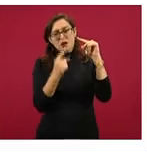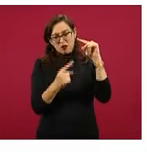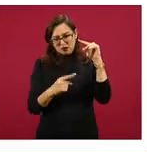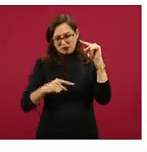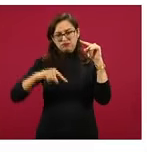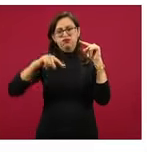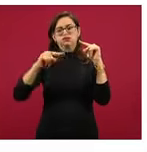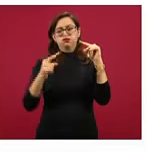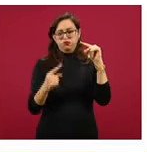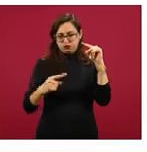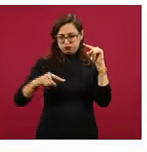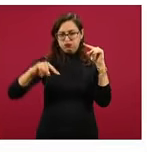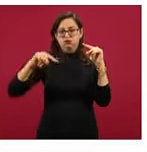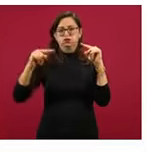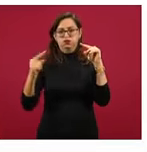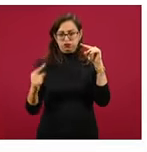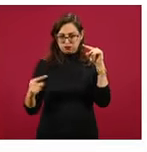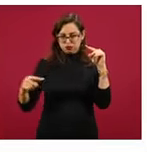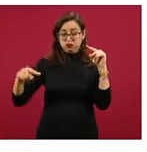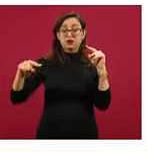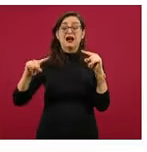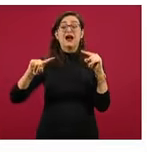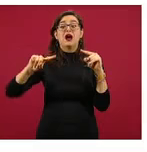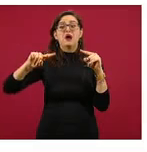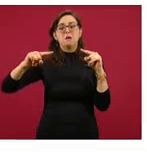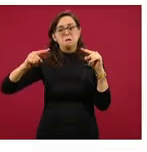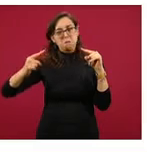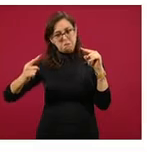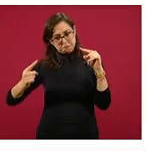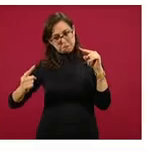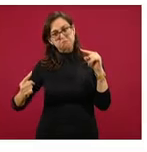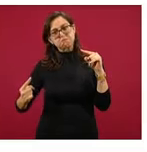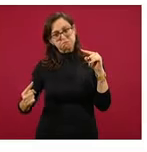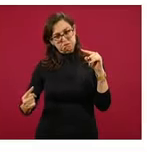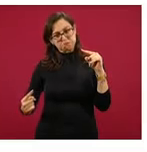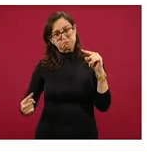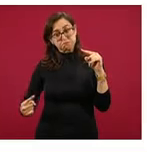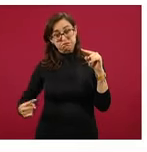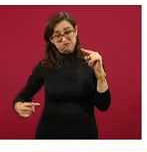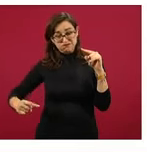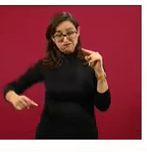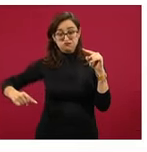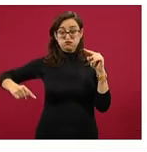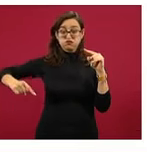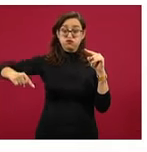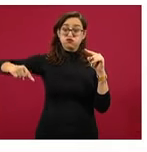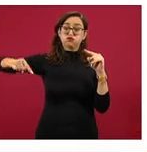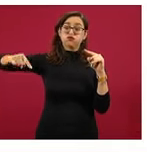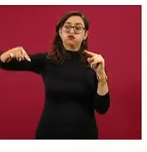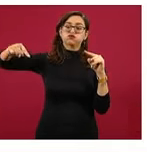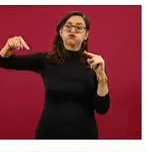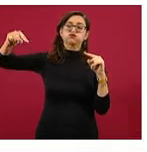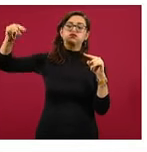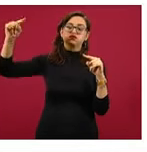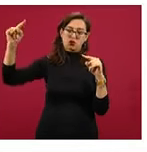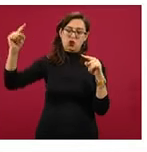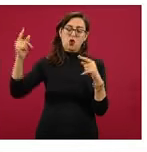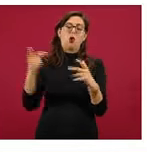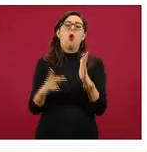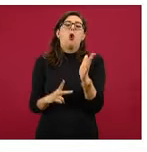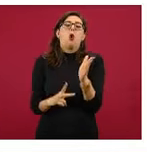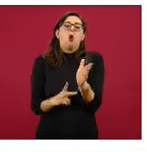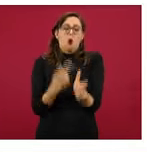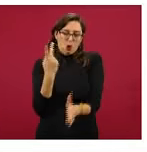y bajadas, posteriormente una bajada bastante importante, pero ahora ya tenemos algunas